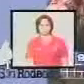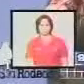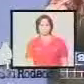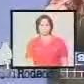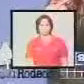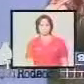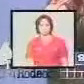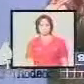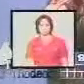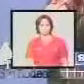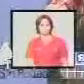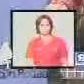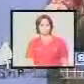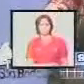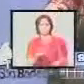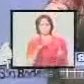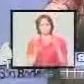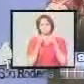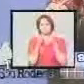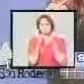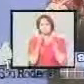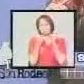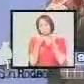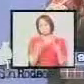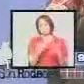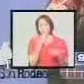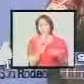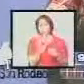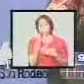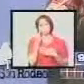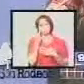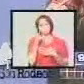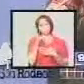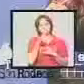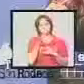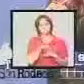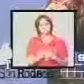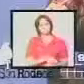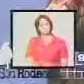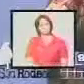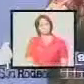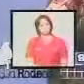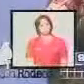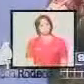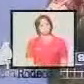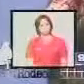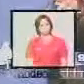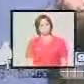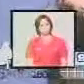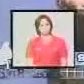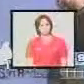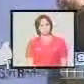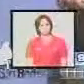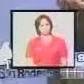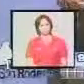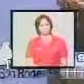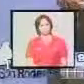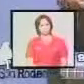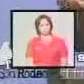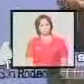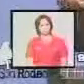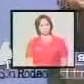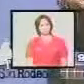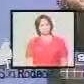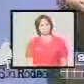Buenas noches. Sí, la escuchamos, doña Flor. Vea, hija, es una preguntita. Buenas noches. Sí, la escuchamos, doña Flor. Sí, es